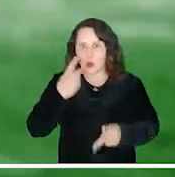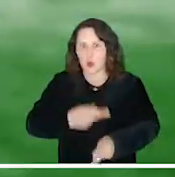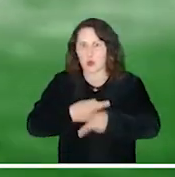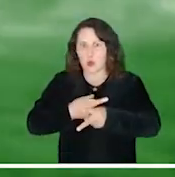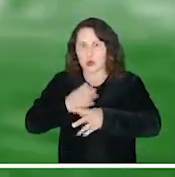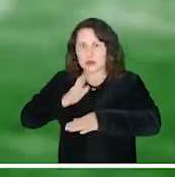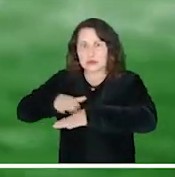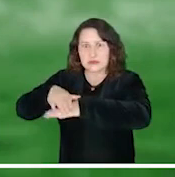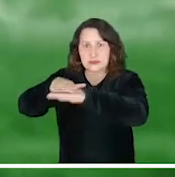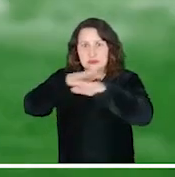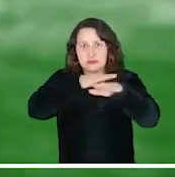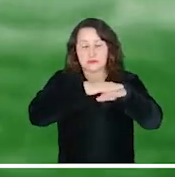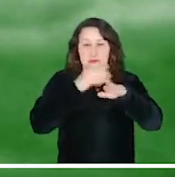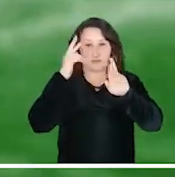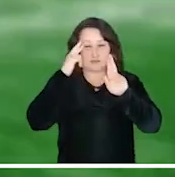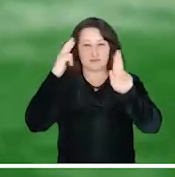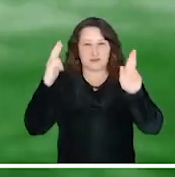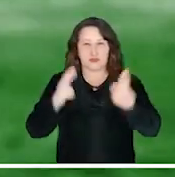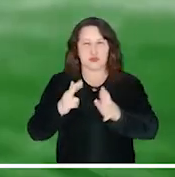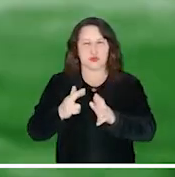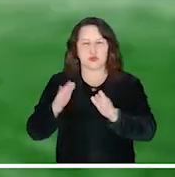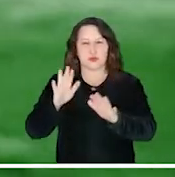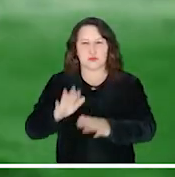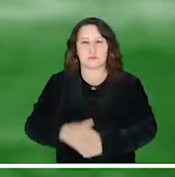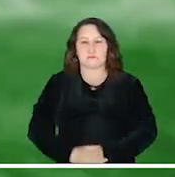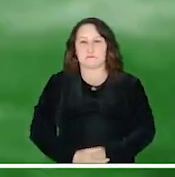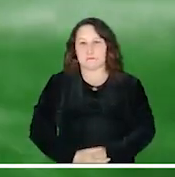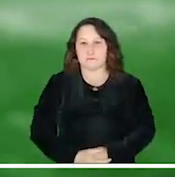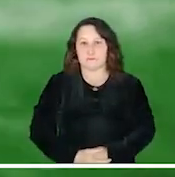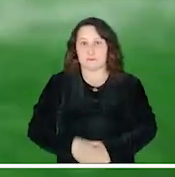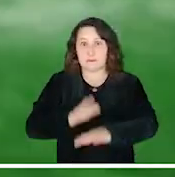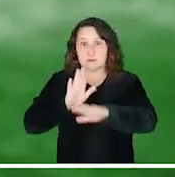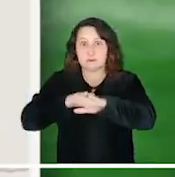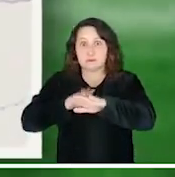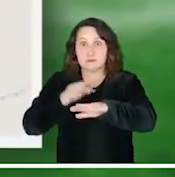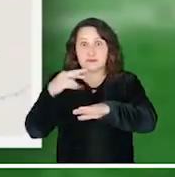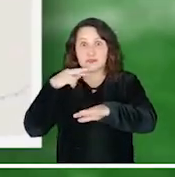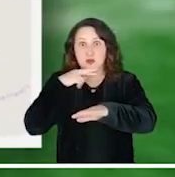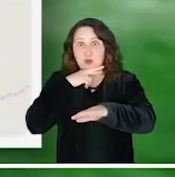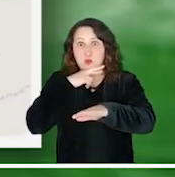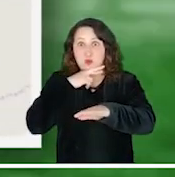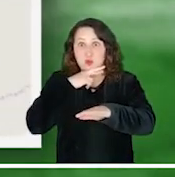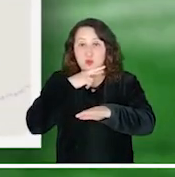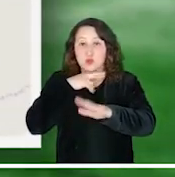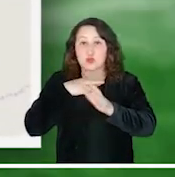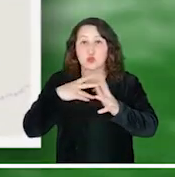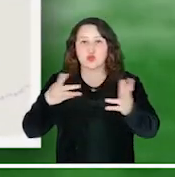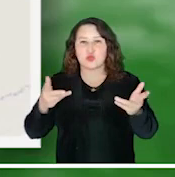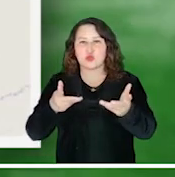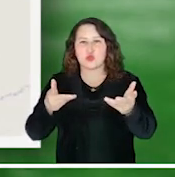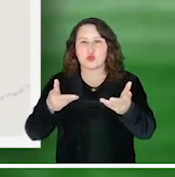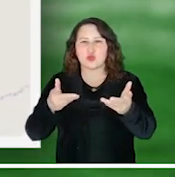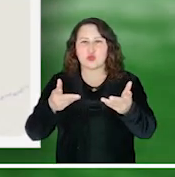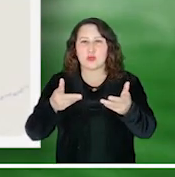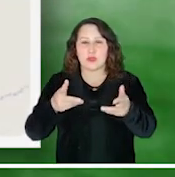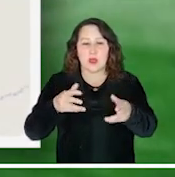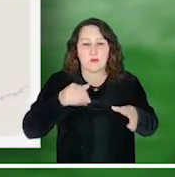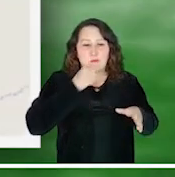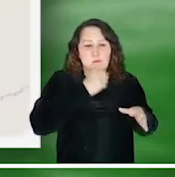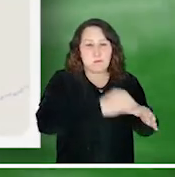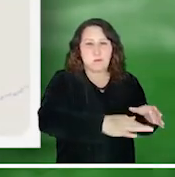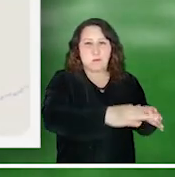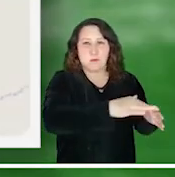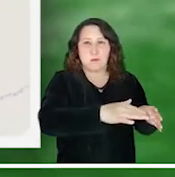En este apartado les presentamos un resumen de las alertas que se encuentran activas. Alerta roja por el represamiento de la quebrada